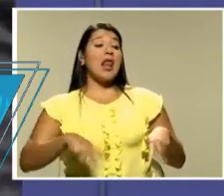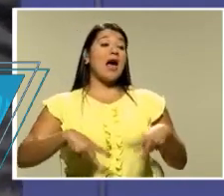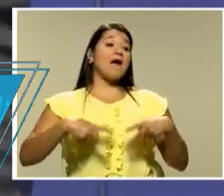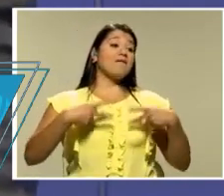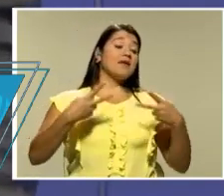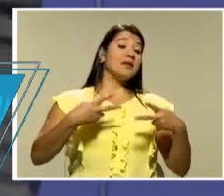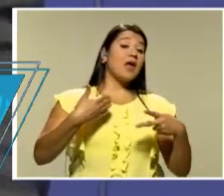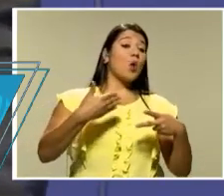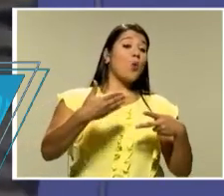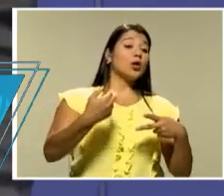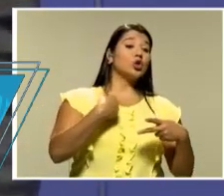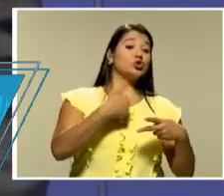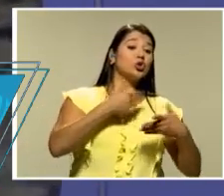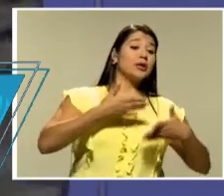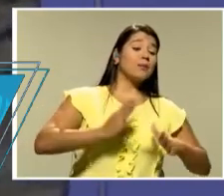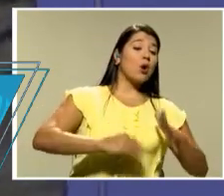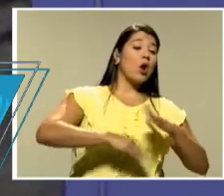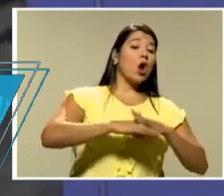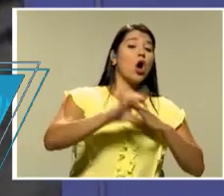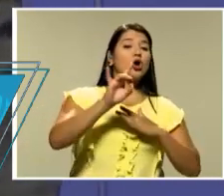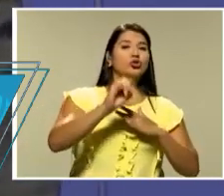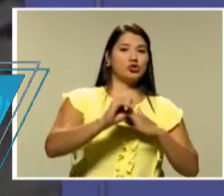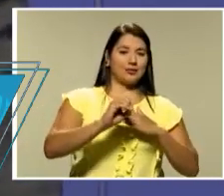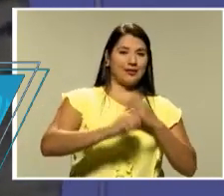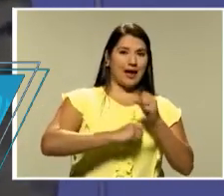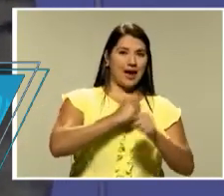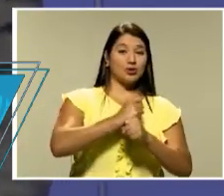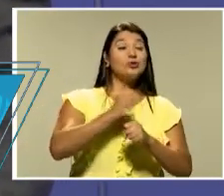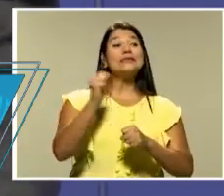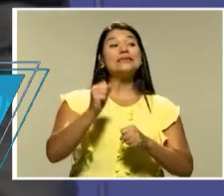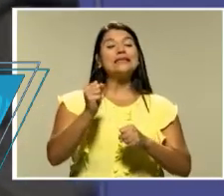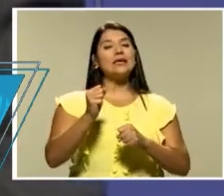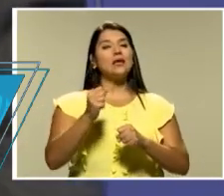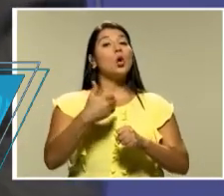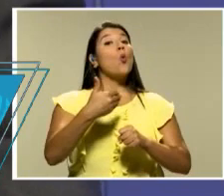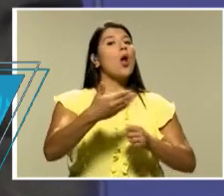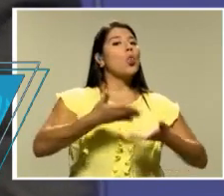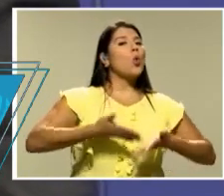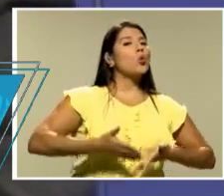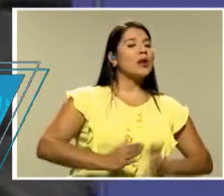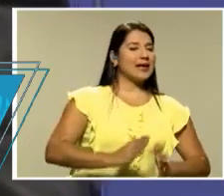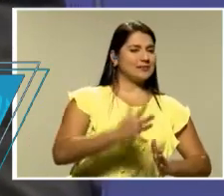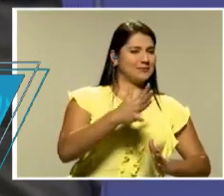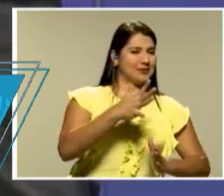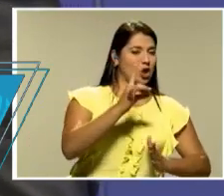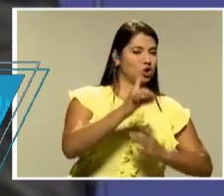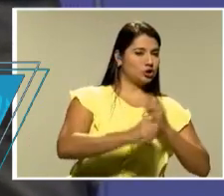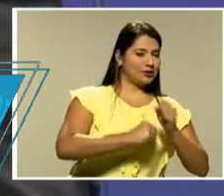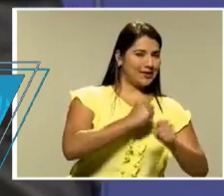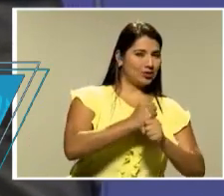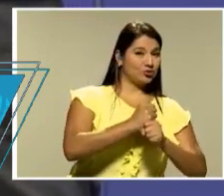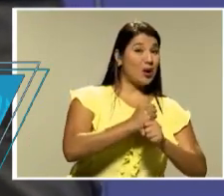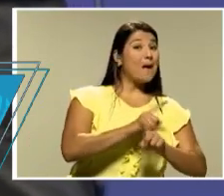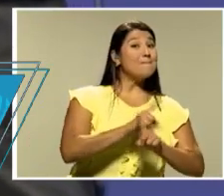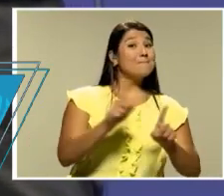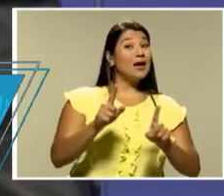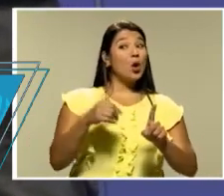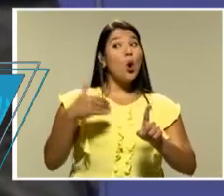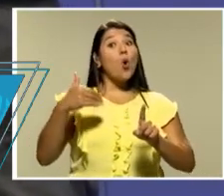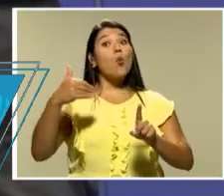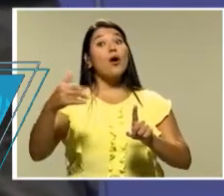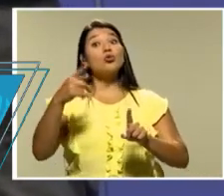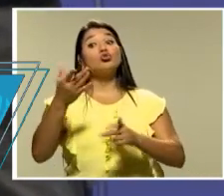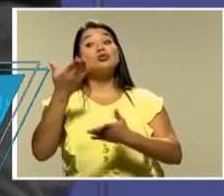al nacer es 80 años, exactamente, al nacer. Pero la expectativa de vida al nacer es diferente a la expectativa de vida a